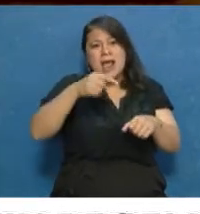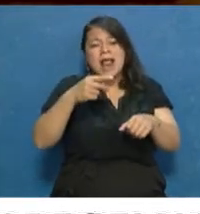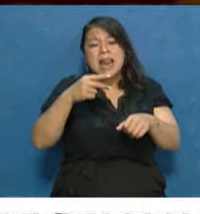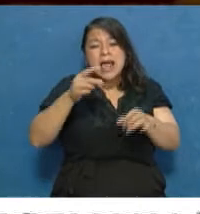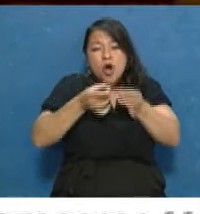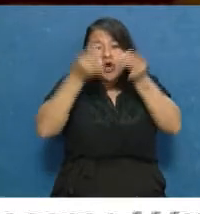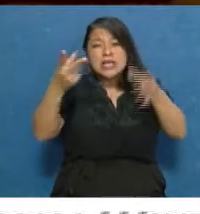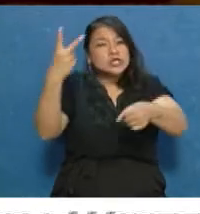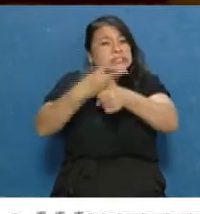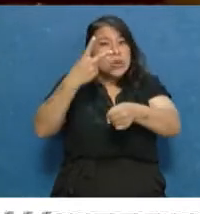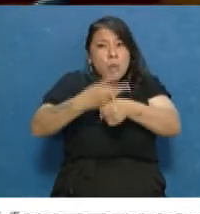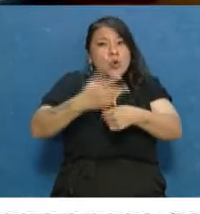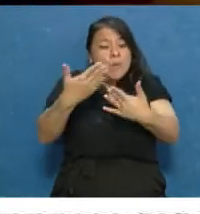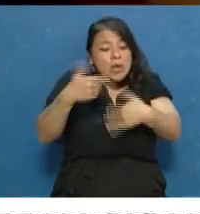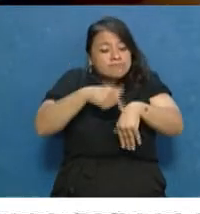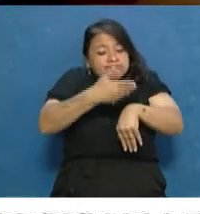ser inminente